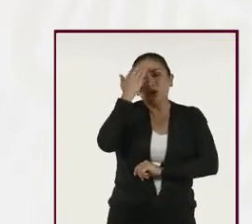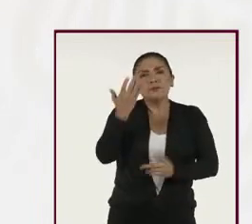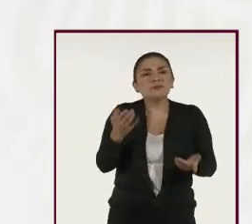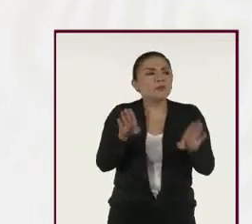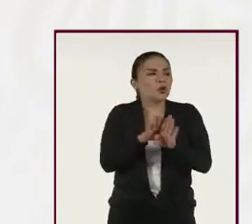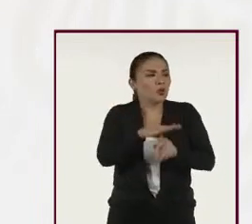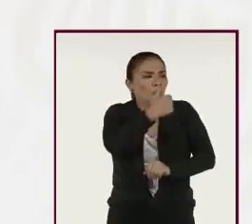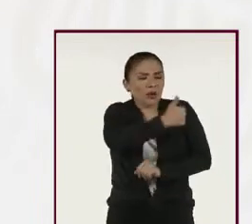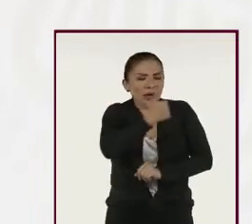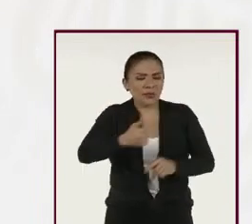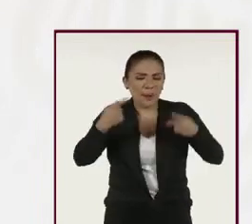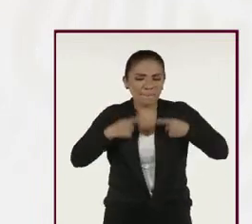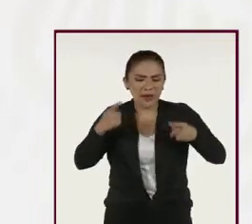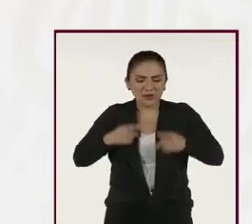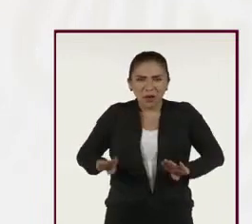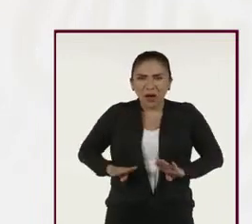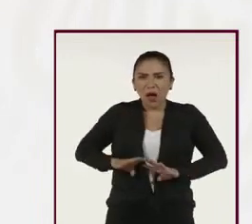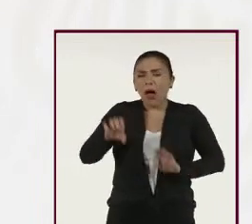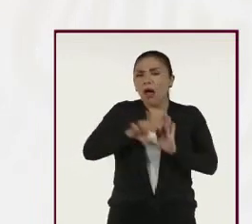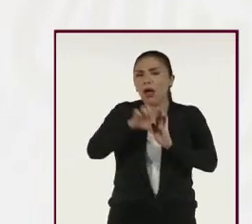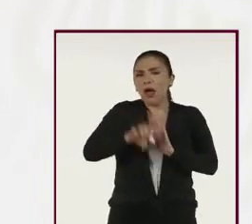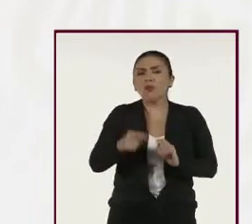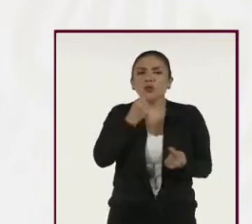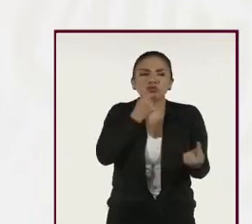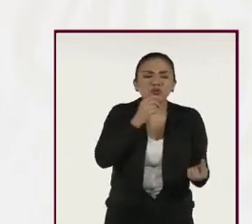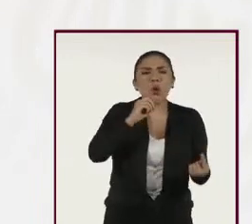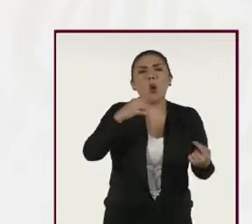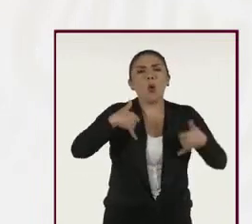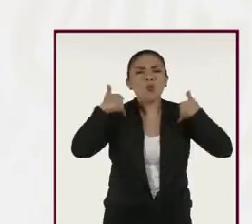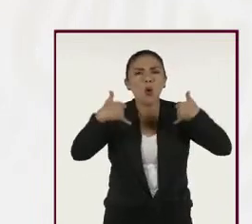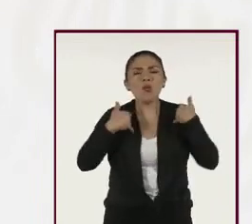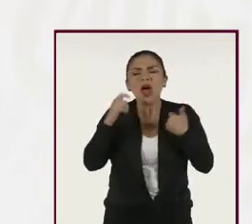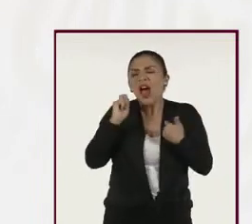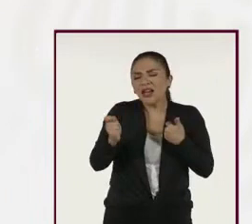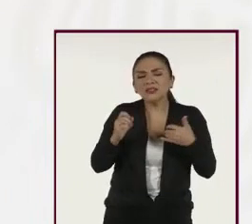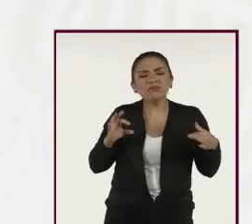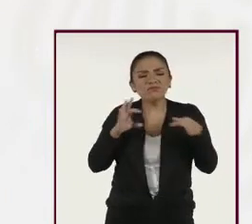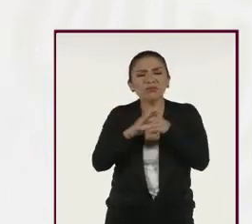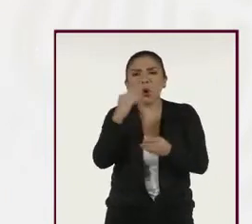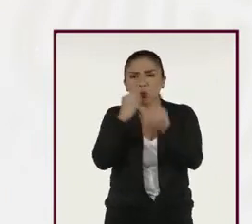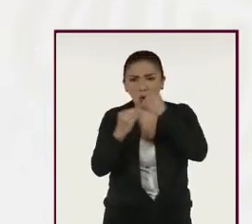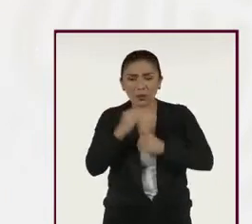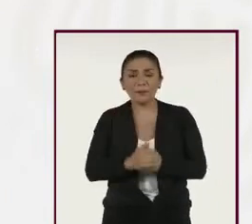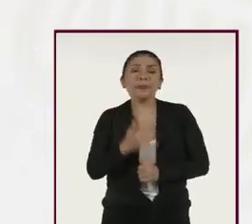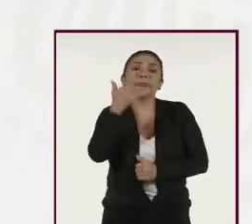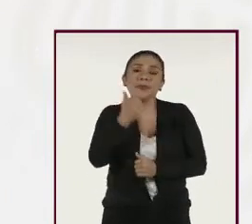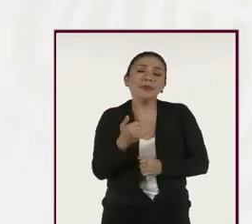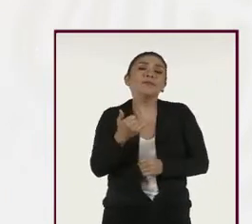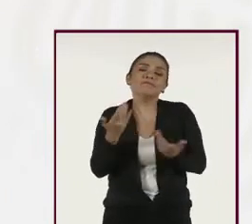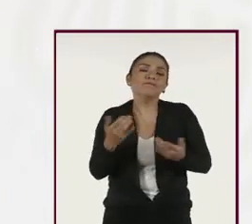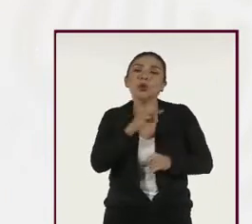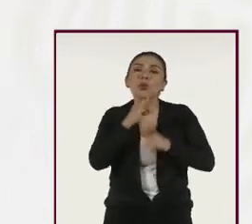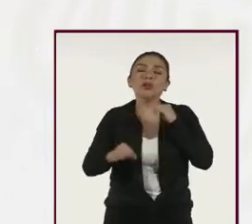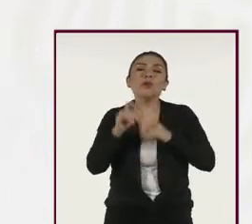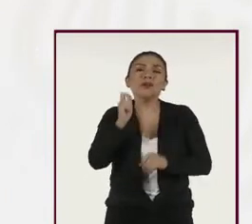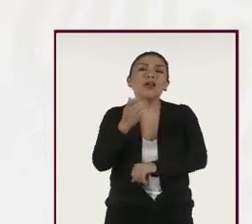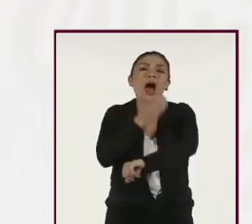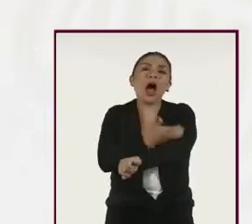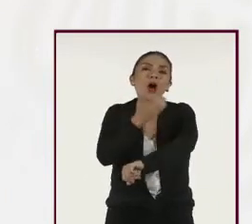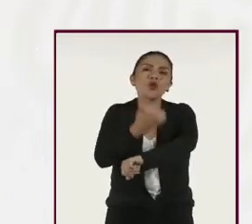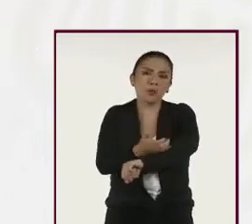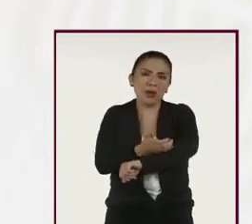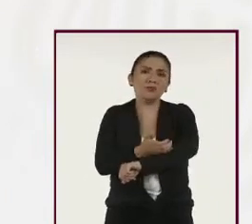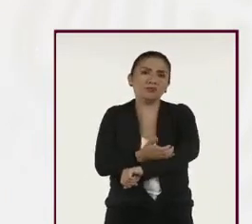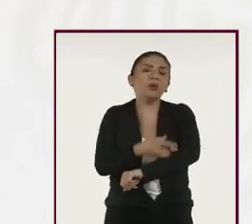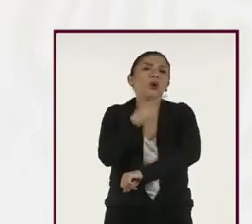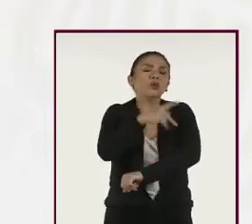está comportando un niño o un adolescente con la comida. Y finalmente, acompañarlos en las diferentes